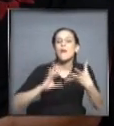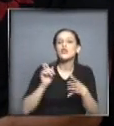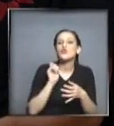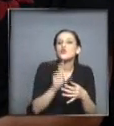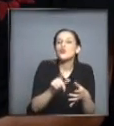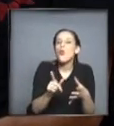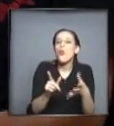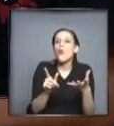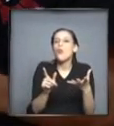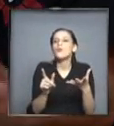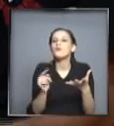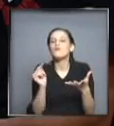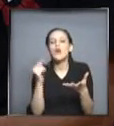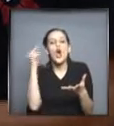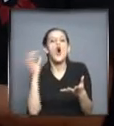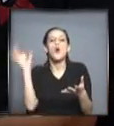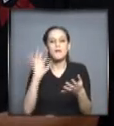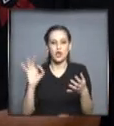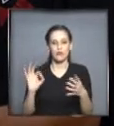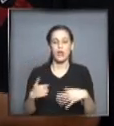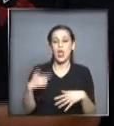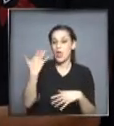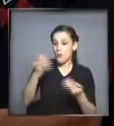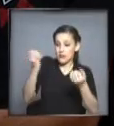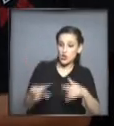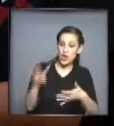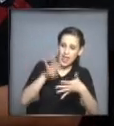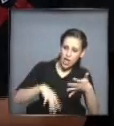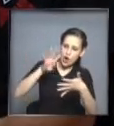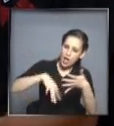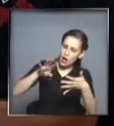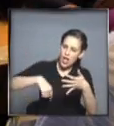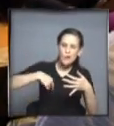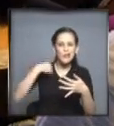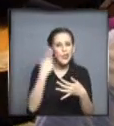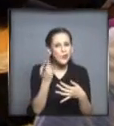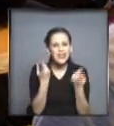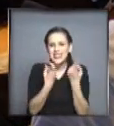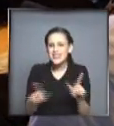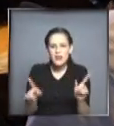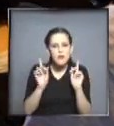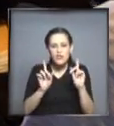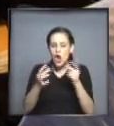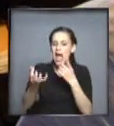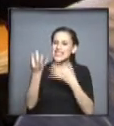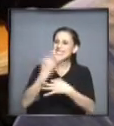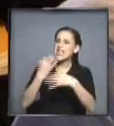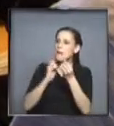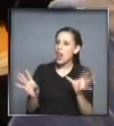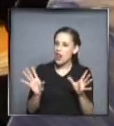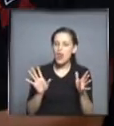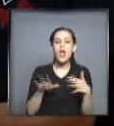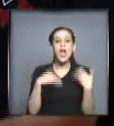no era lo que decía la profesora. Y eso, fue lo que hizo ir haciendo investigar todo, compartiéndolo con algunos compañeros,